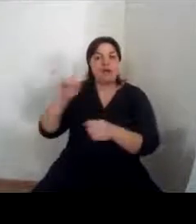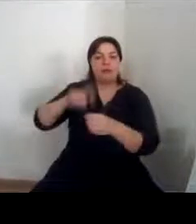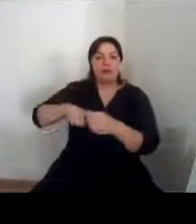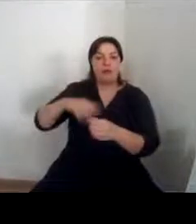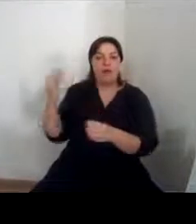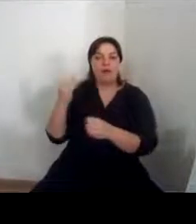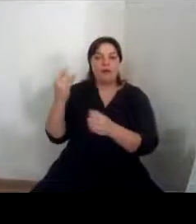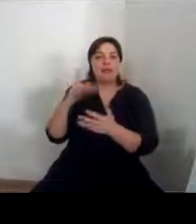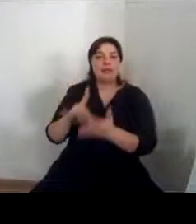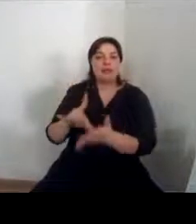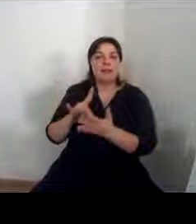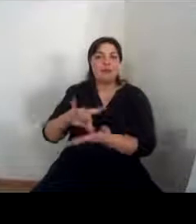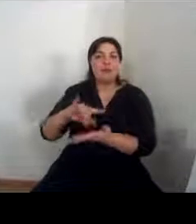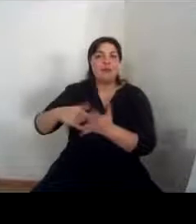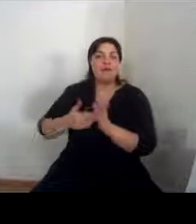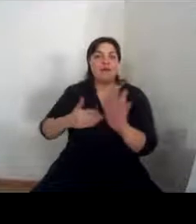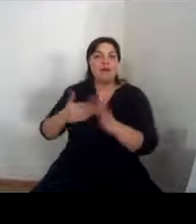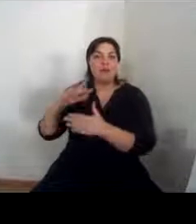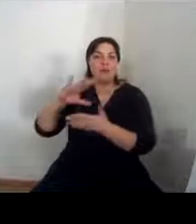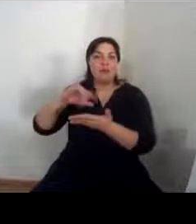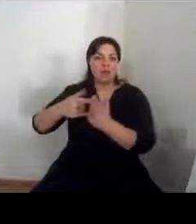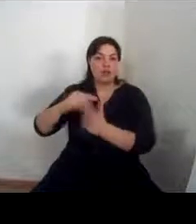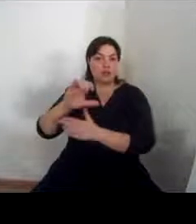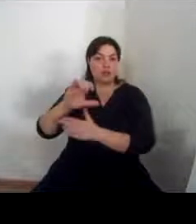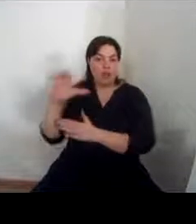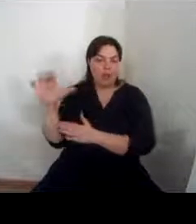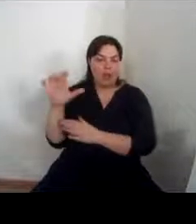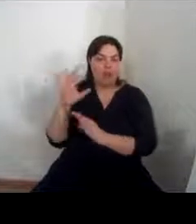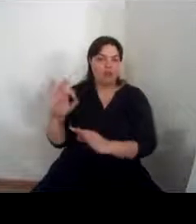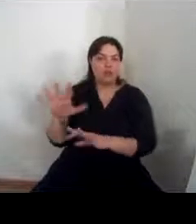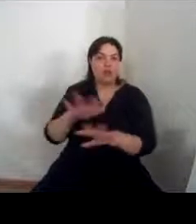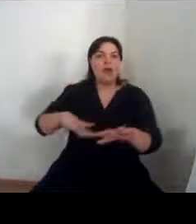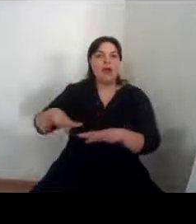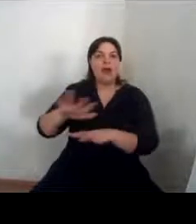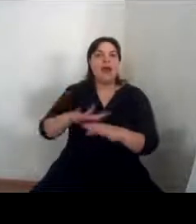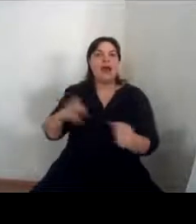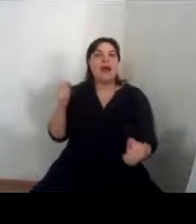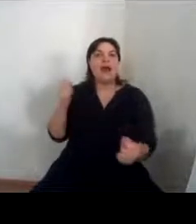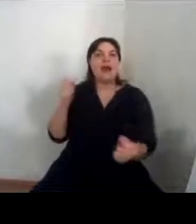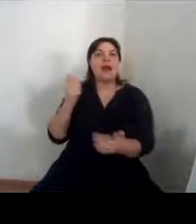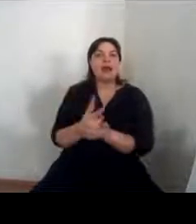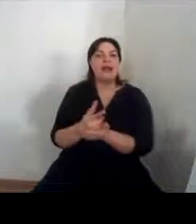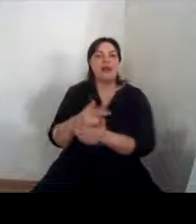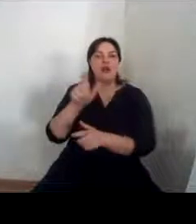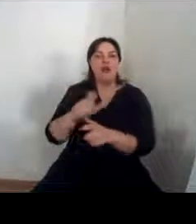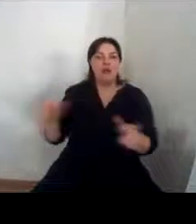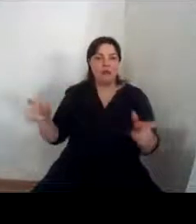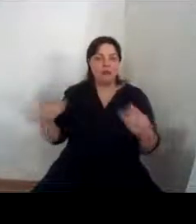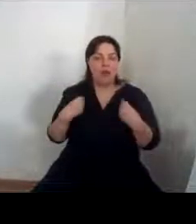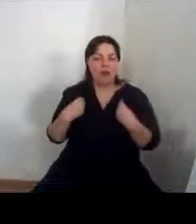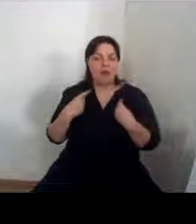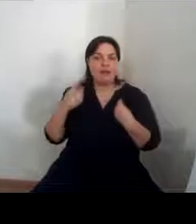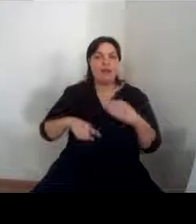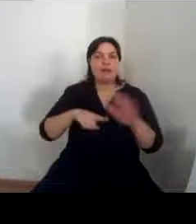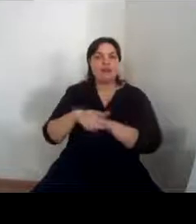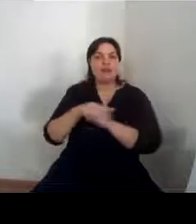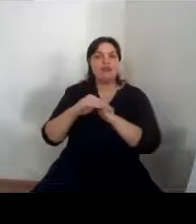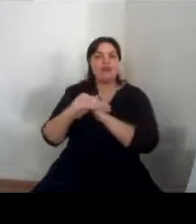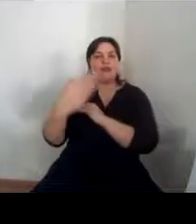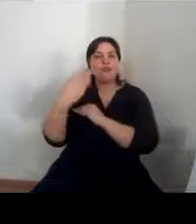servicio de planificación y proyectos europeos en el área de reto demográfico, desarrollo sostenible, juventud y